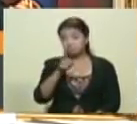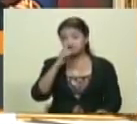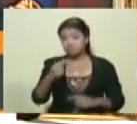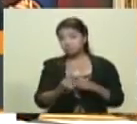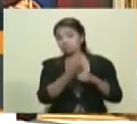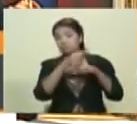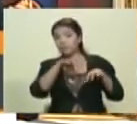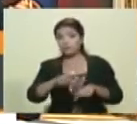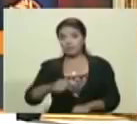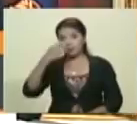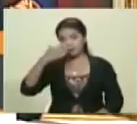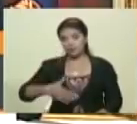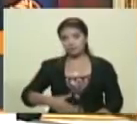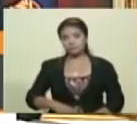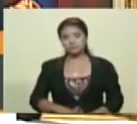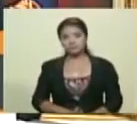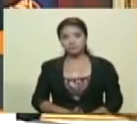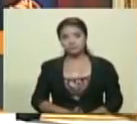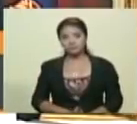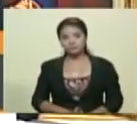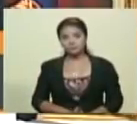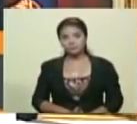de invasión militar.